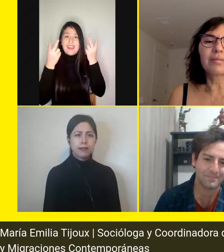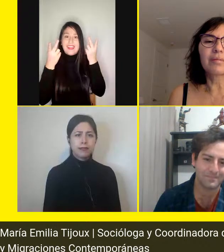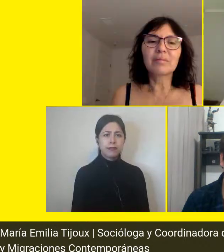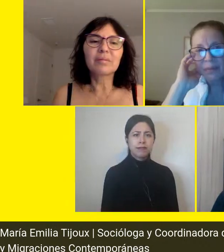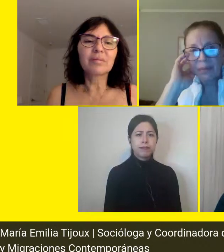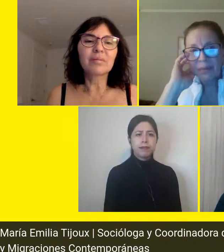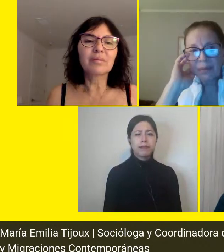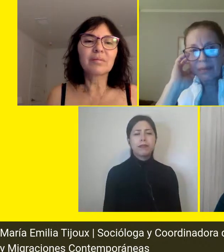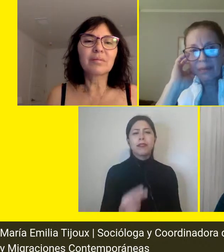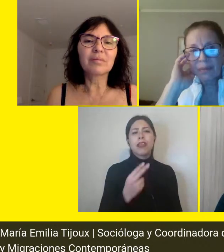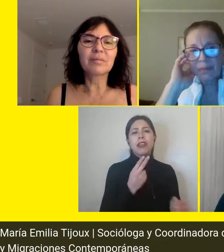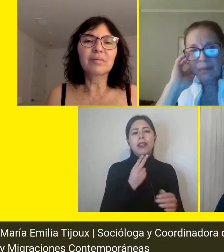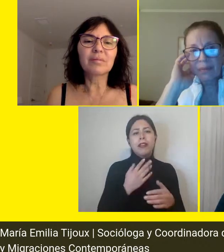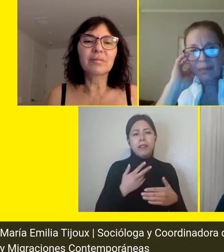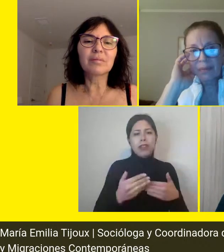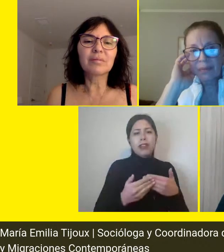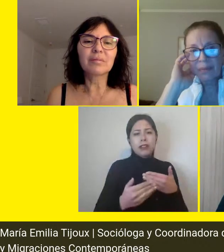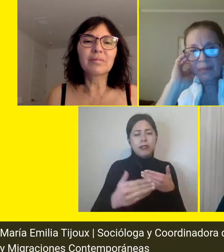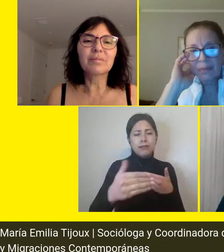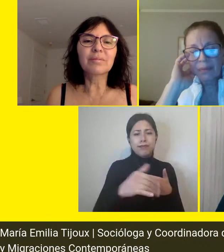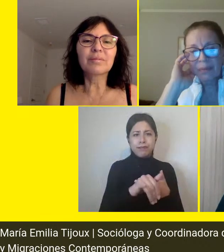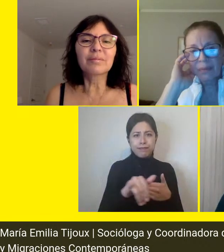después.